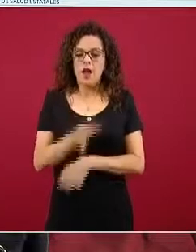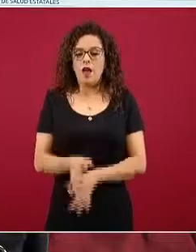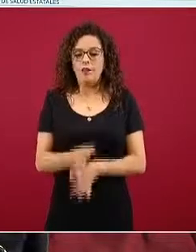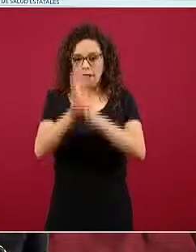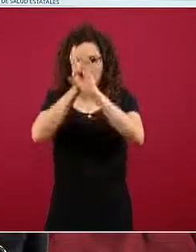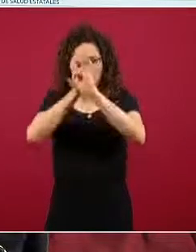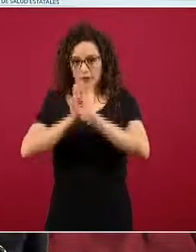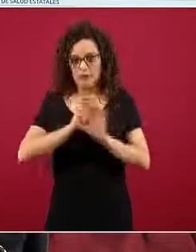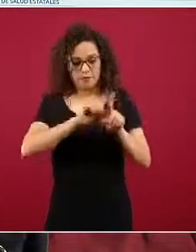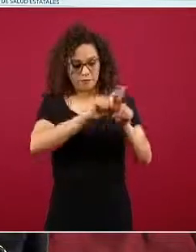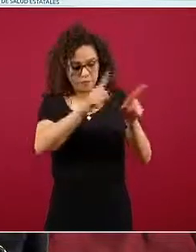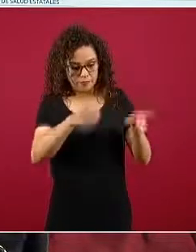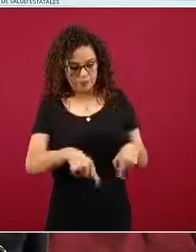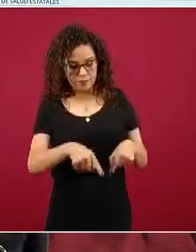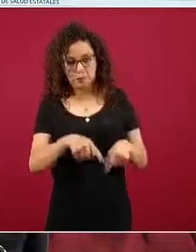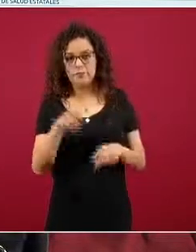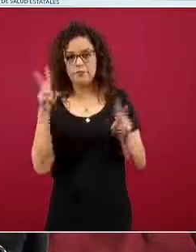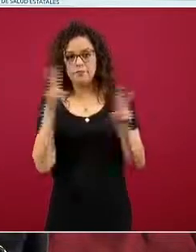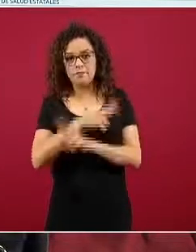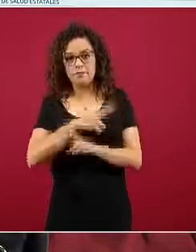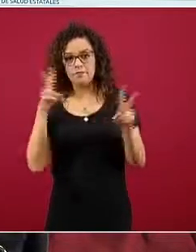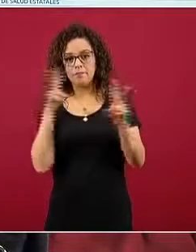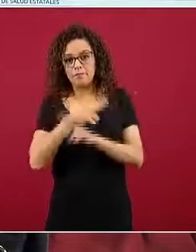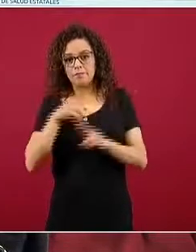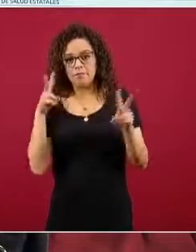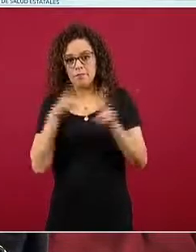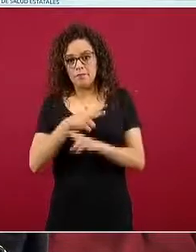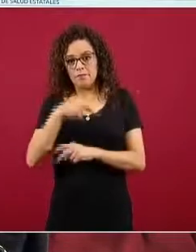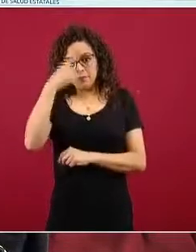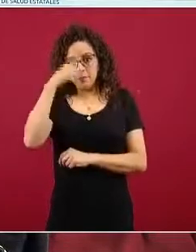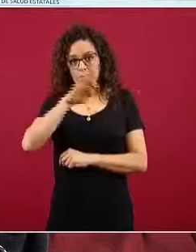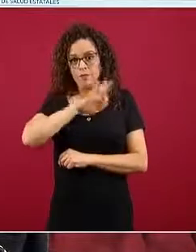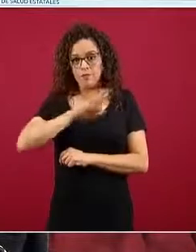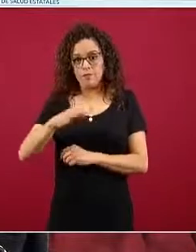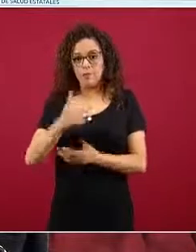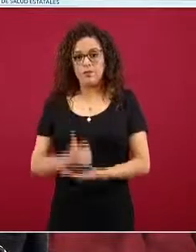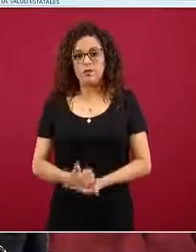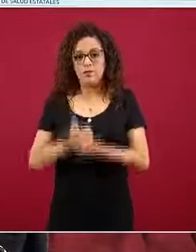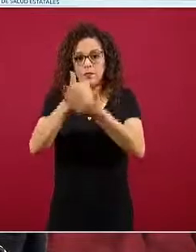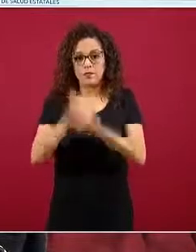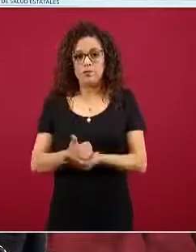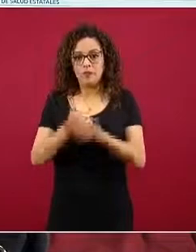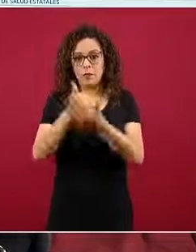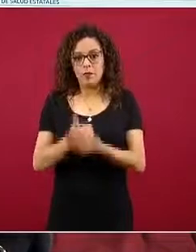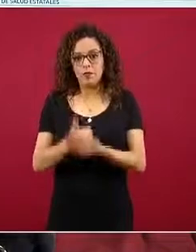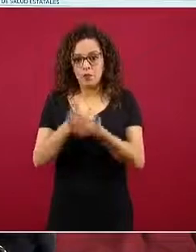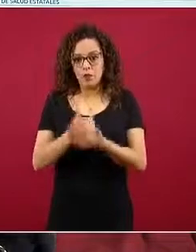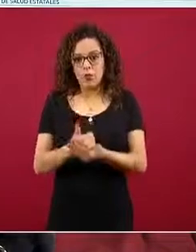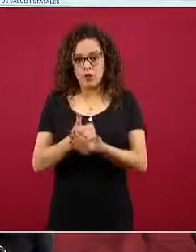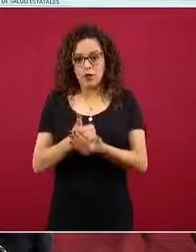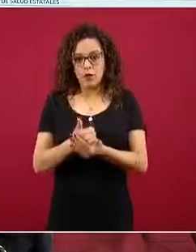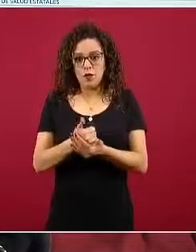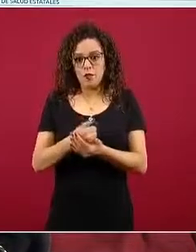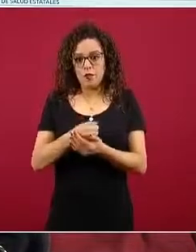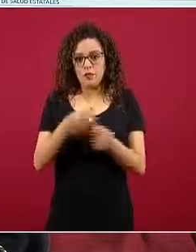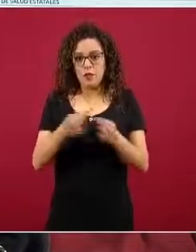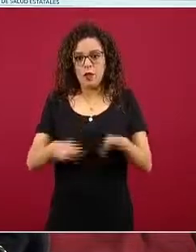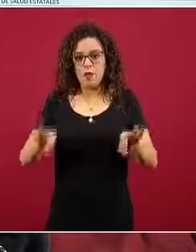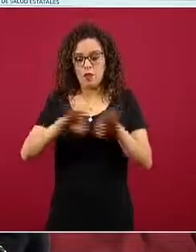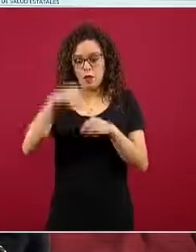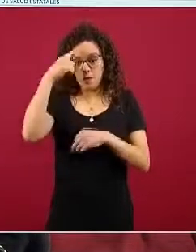están dependiendo de un ventilador mecánico para su soporte vital. Entonces, vean si es una proporción